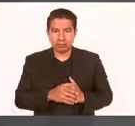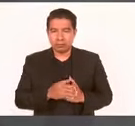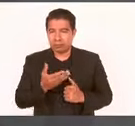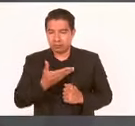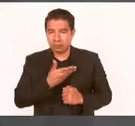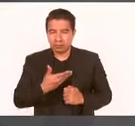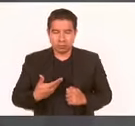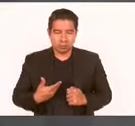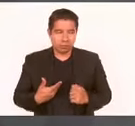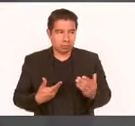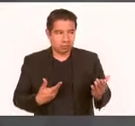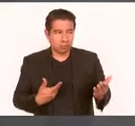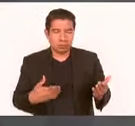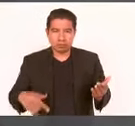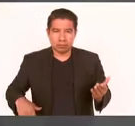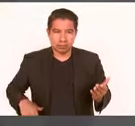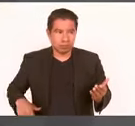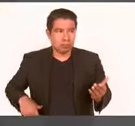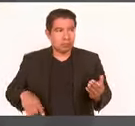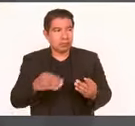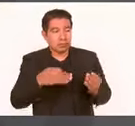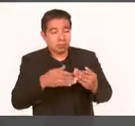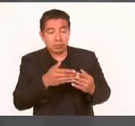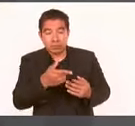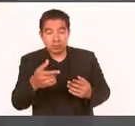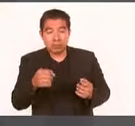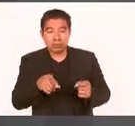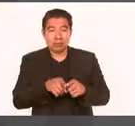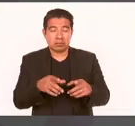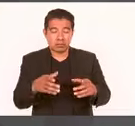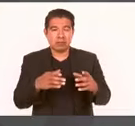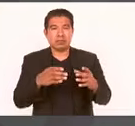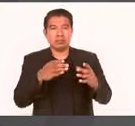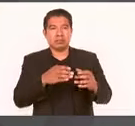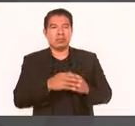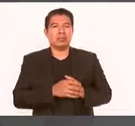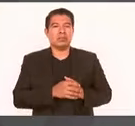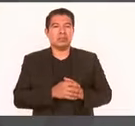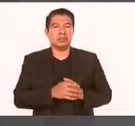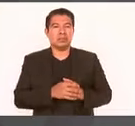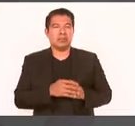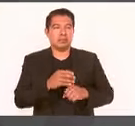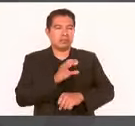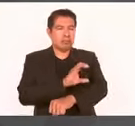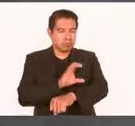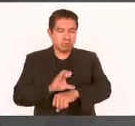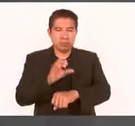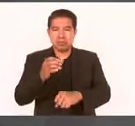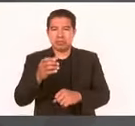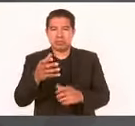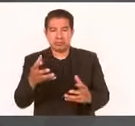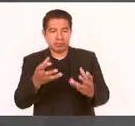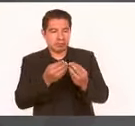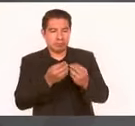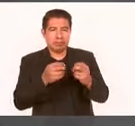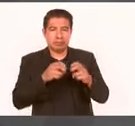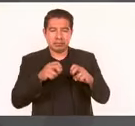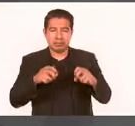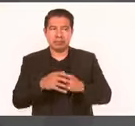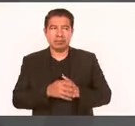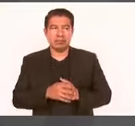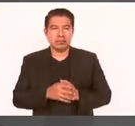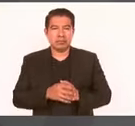presidente, gobernadores, jefa de gobierno, monseñor y compañeras, compañeros de el equipo de